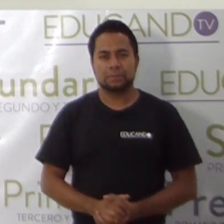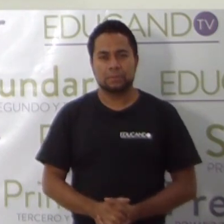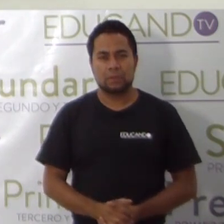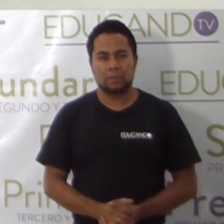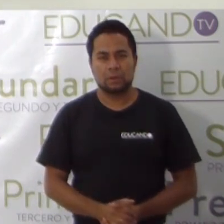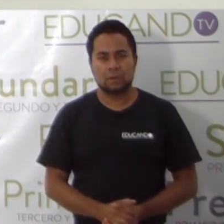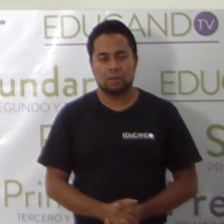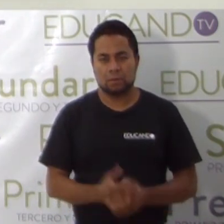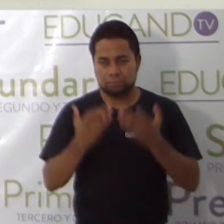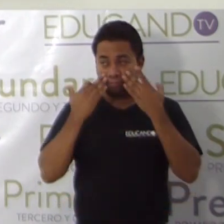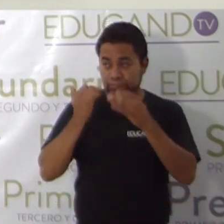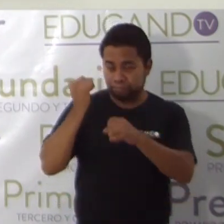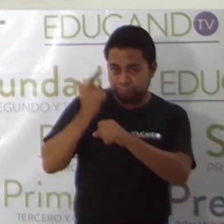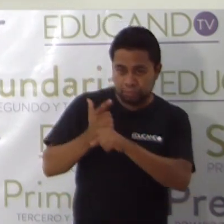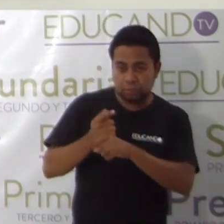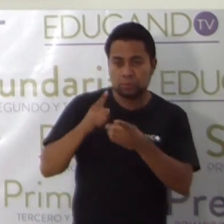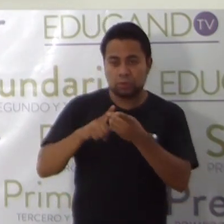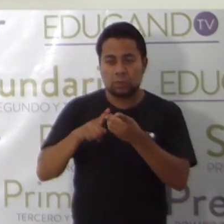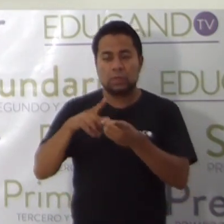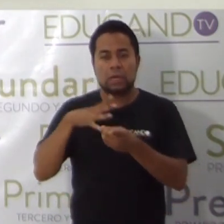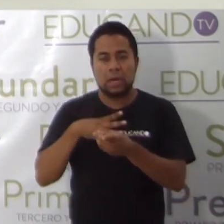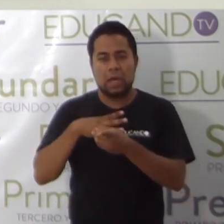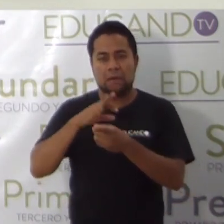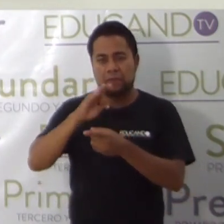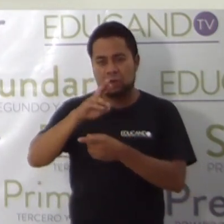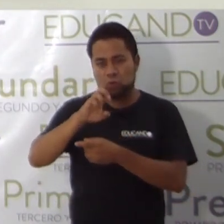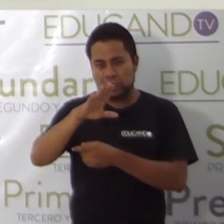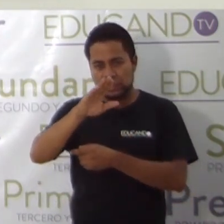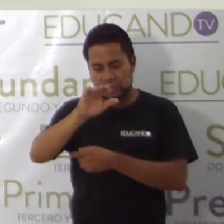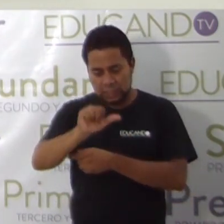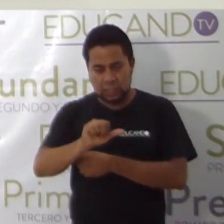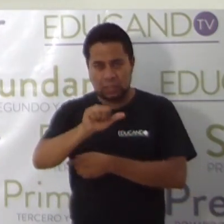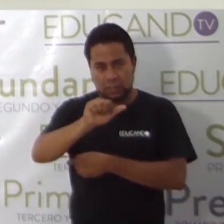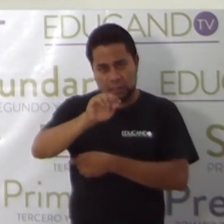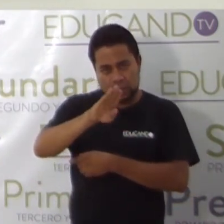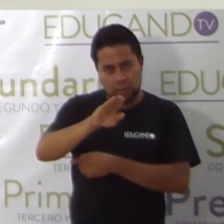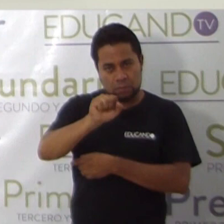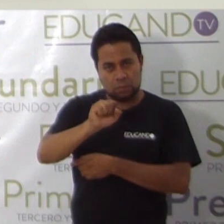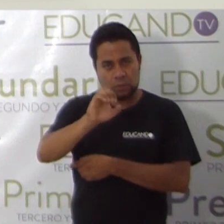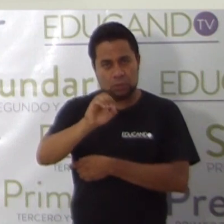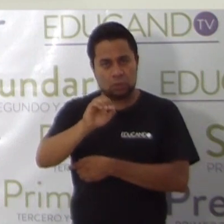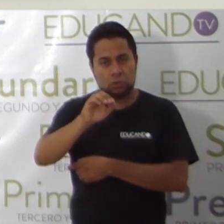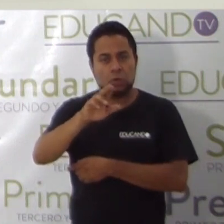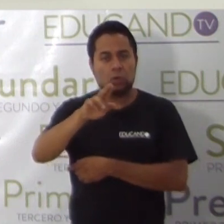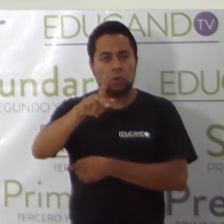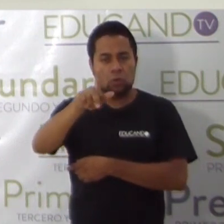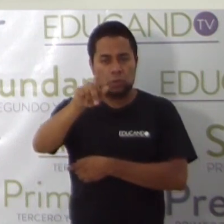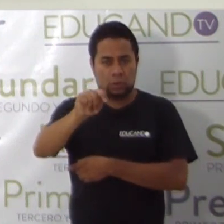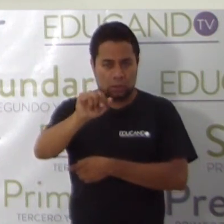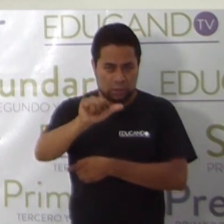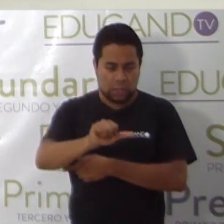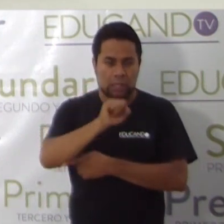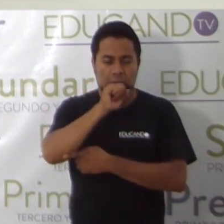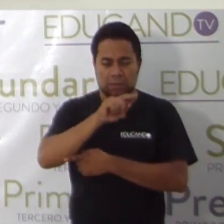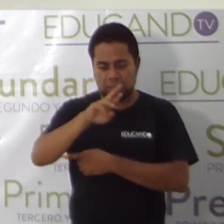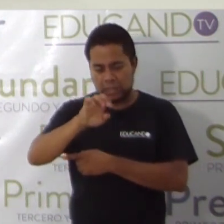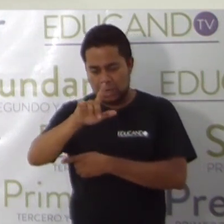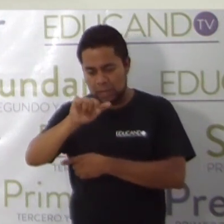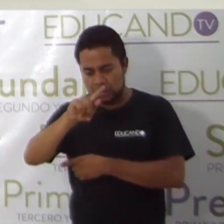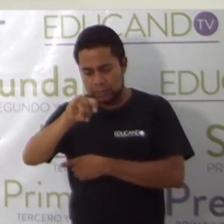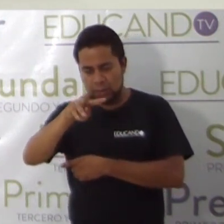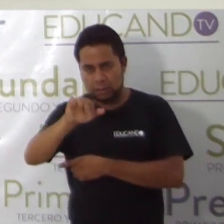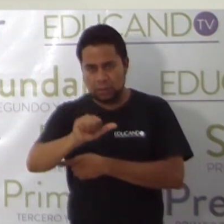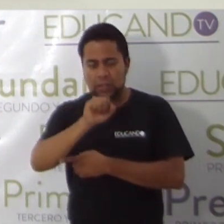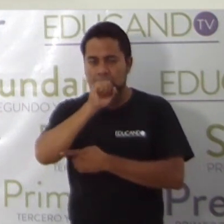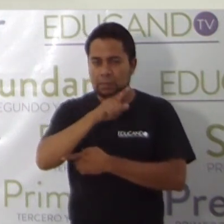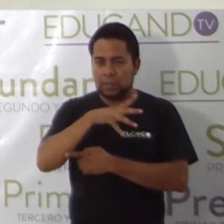¿Sí? Localicen la frecuencia absoluta, localicen la frecuencia relativa, localicen la frecuencia